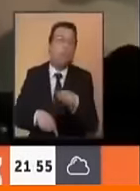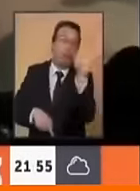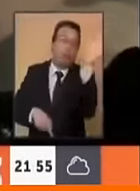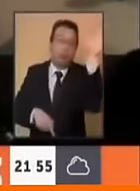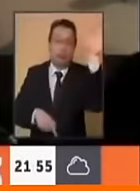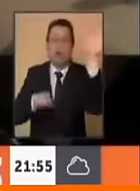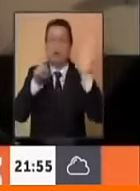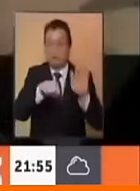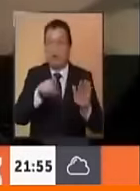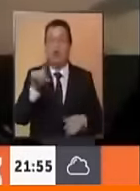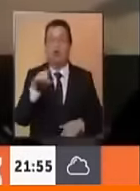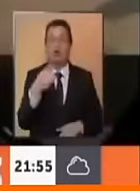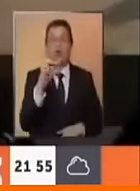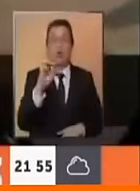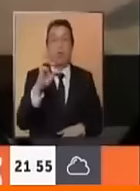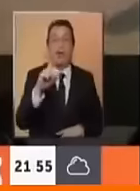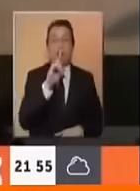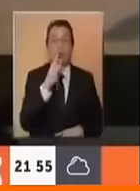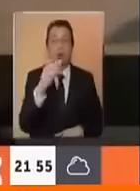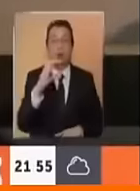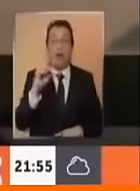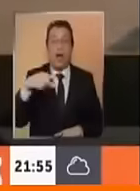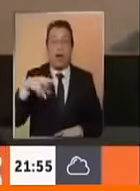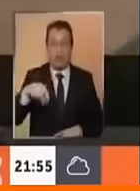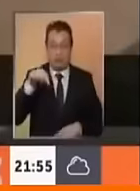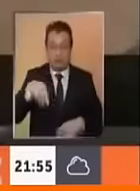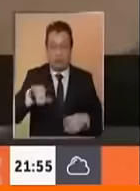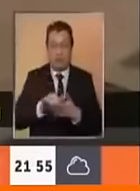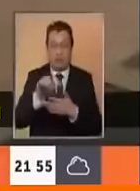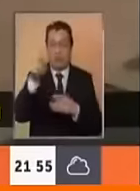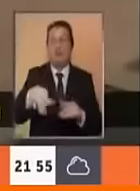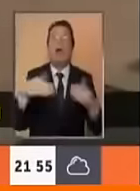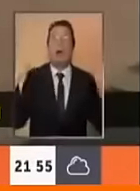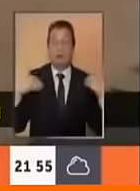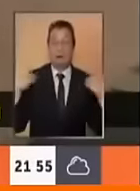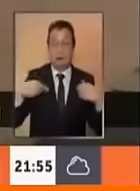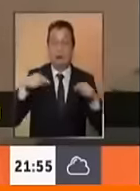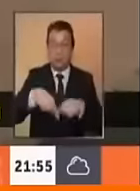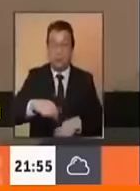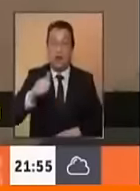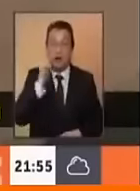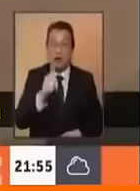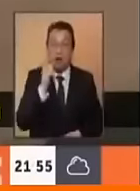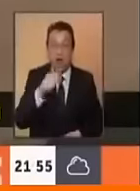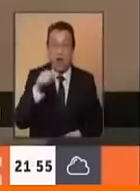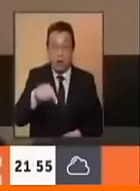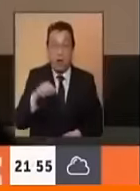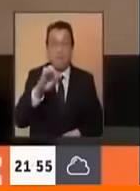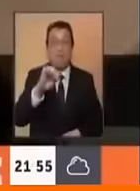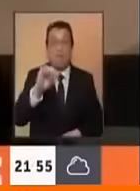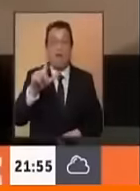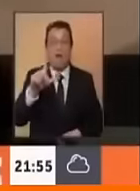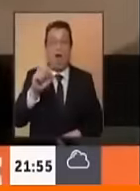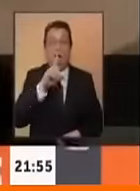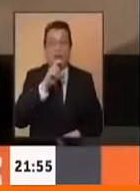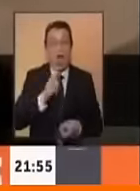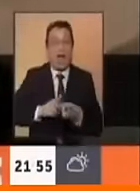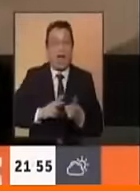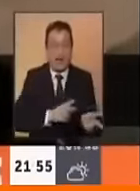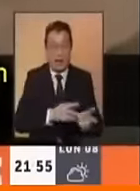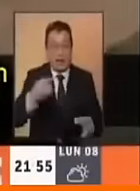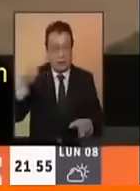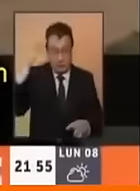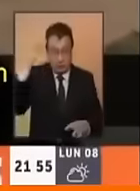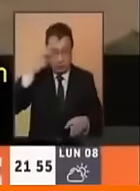Super Tucano, que están aquí en Iquique. Es parte del entrenamiento que realizan a diario los pilotos de guerra que se están formando como pilotos de